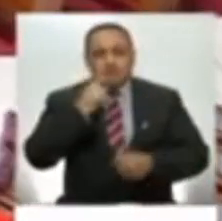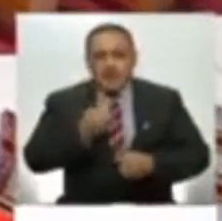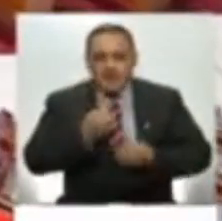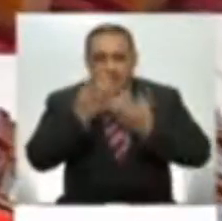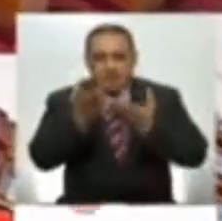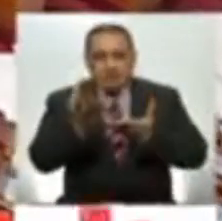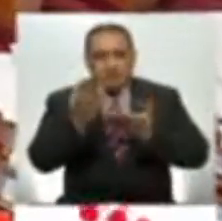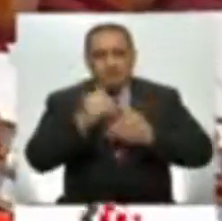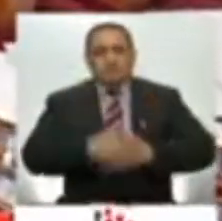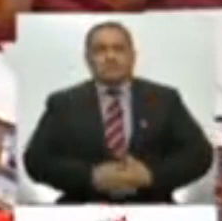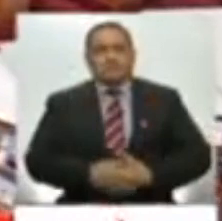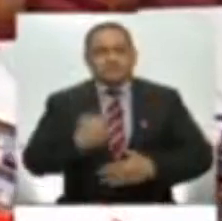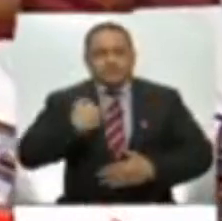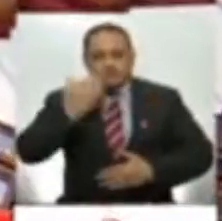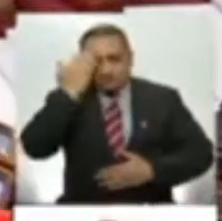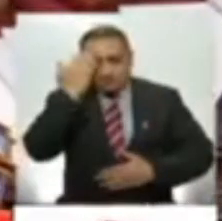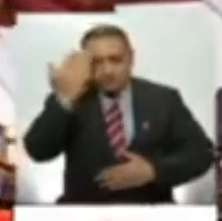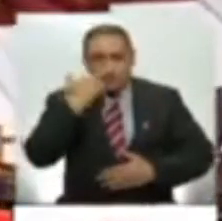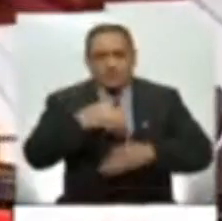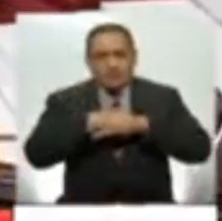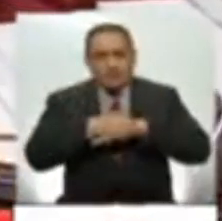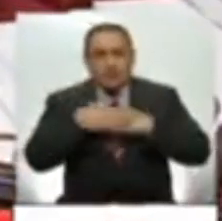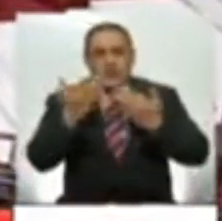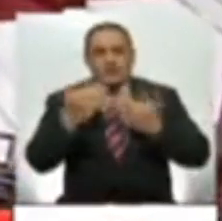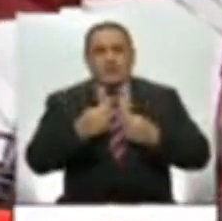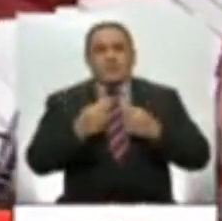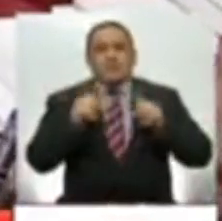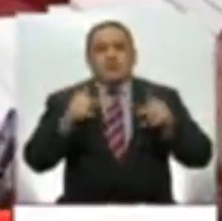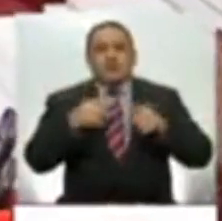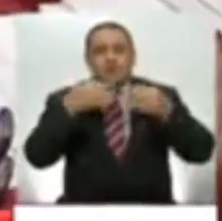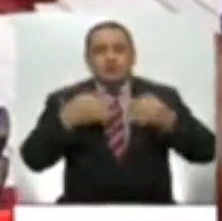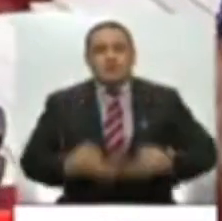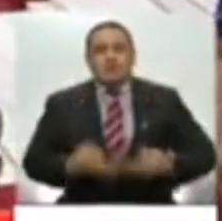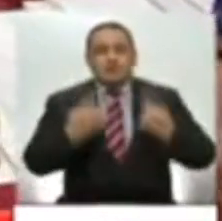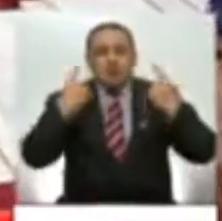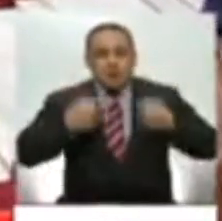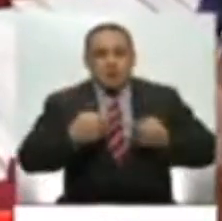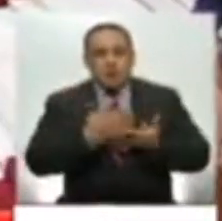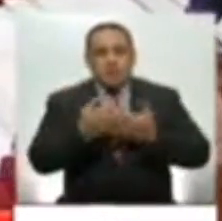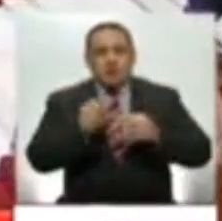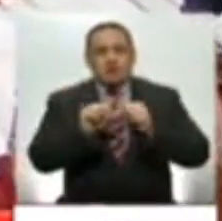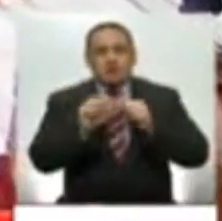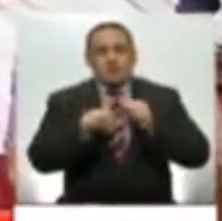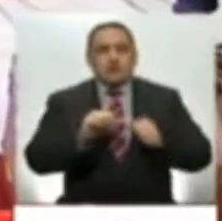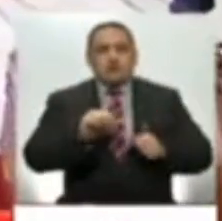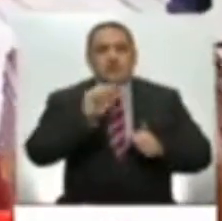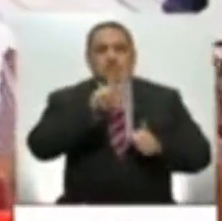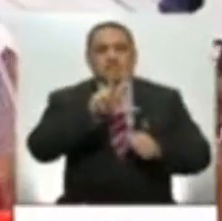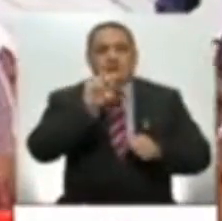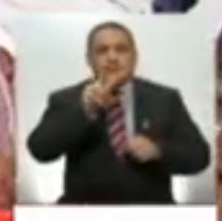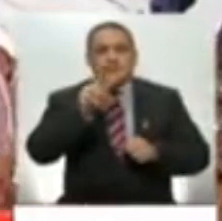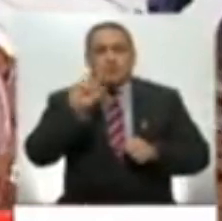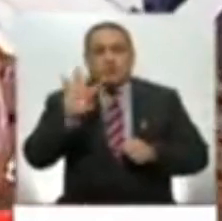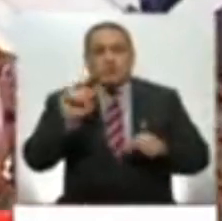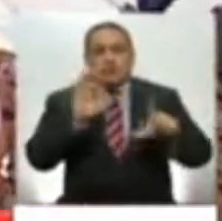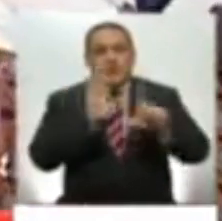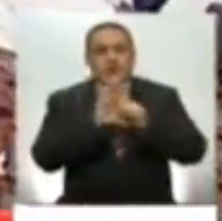consideración, me es grato saludarle a tiempo que, dando cumplimiento a lo dispuesto por el artículo 324 de la